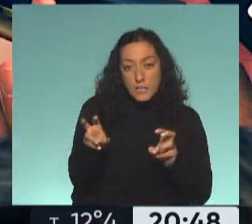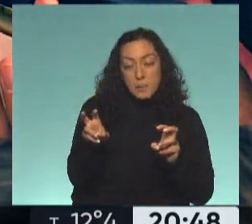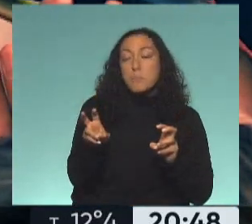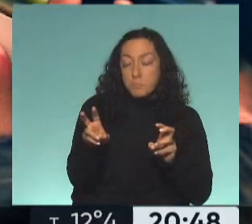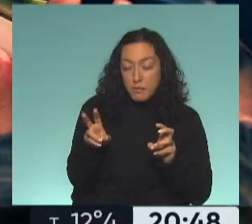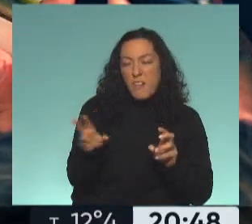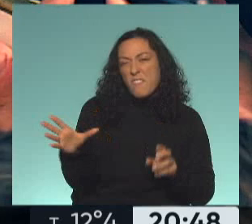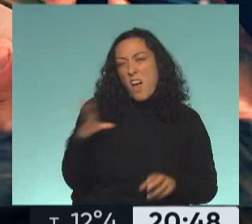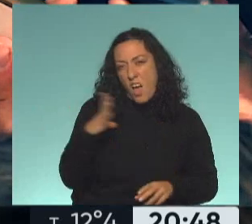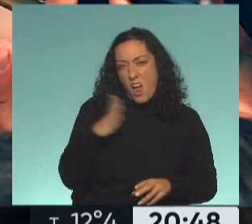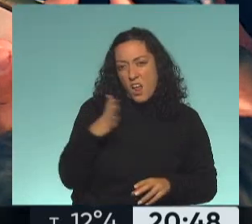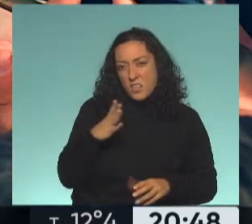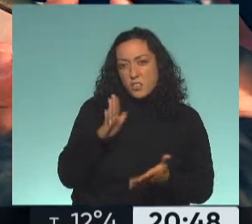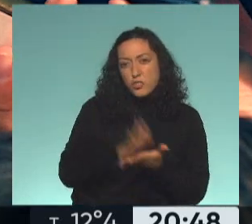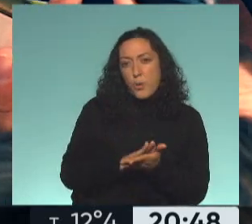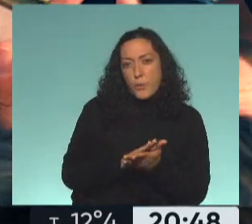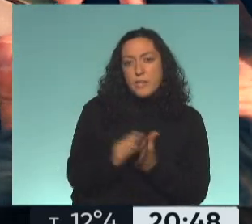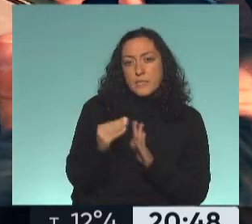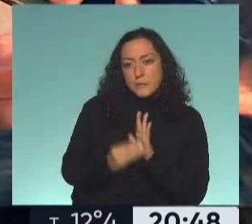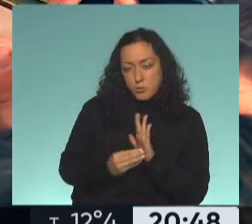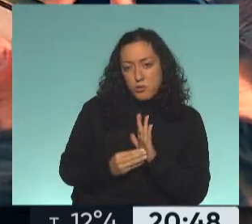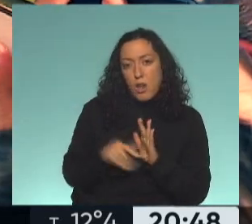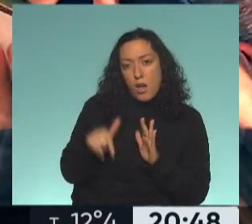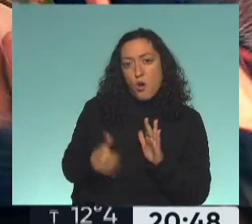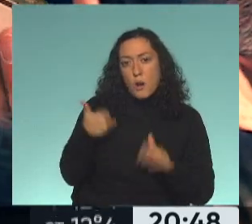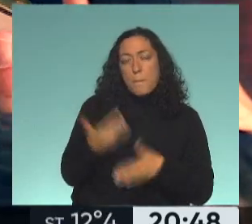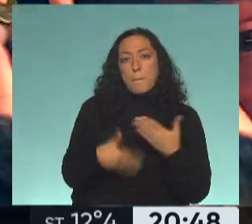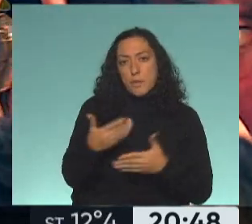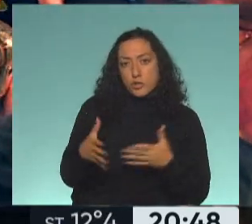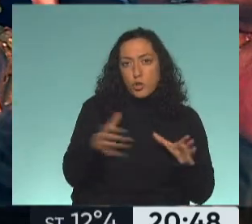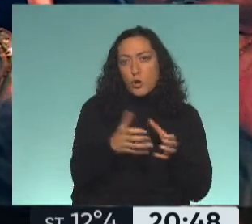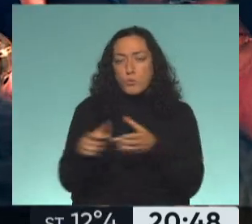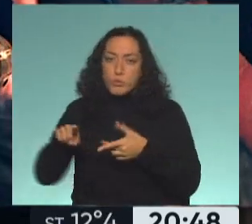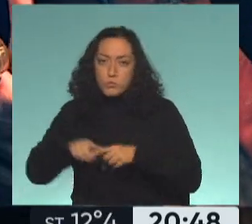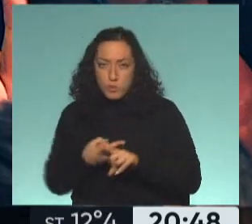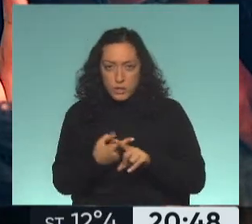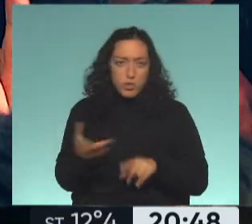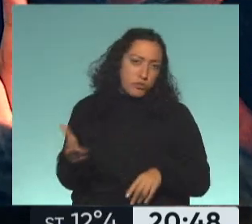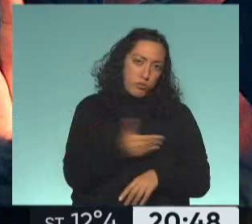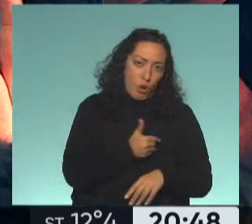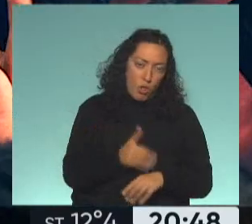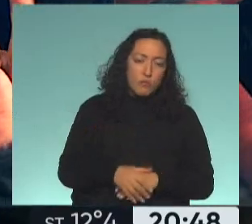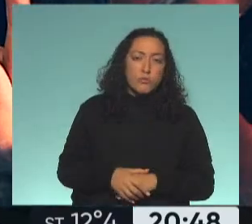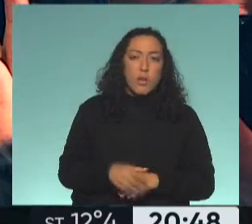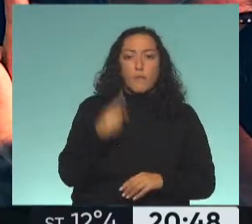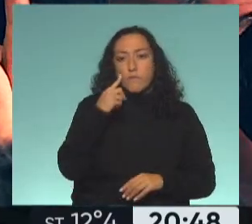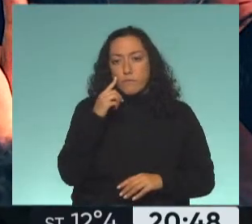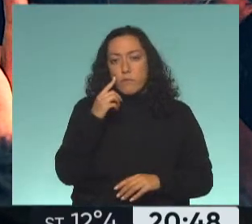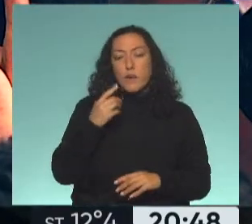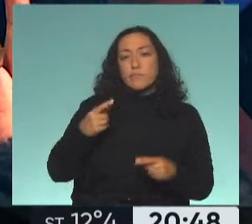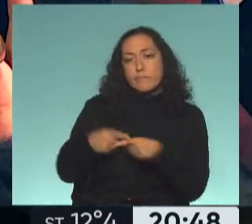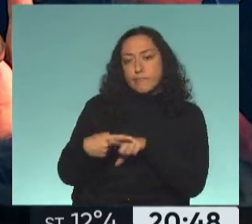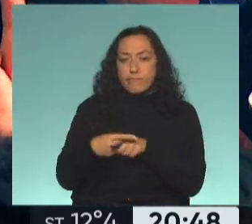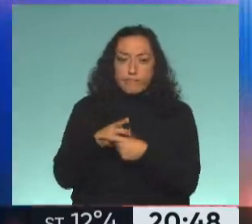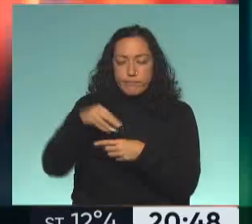mucho para las inscripciones. Estamos en un proceso donde todas las fuerzas políticas están dando sus